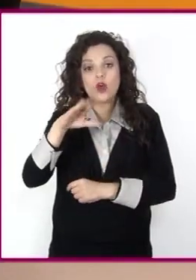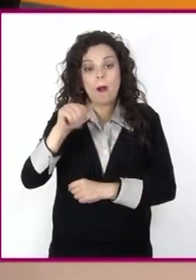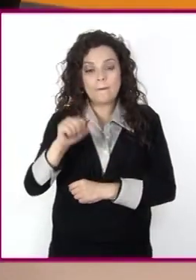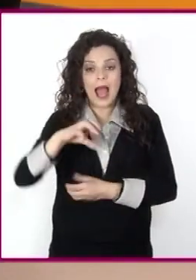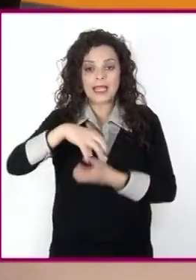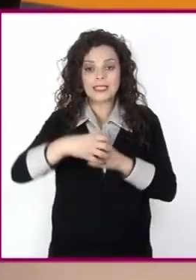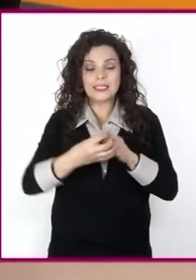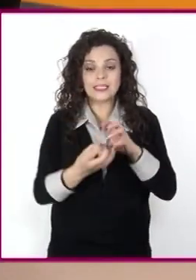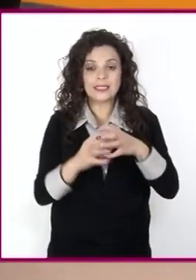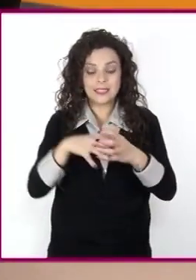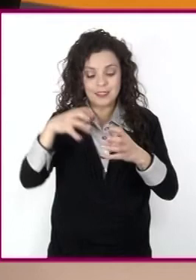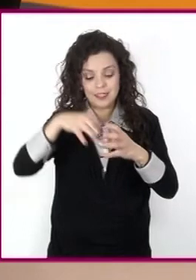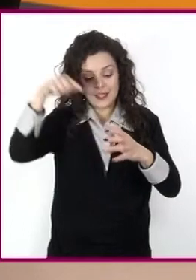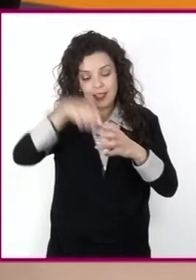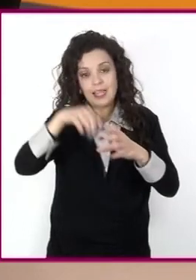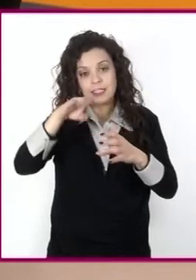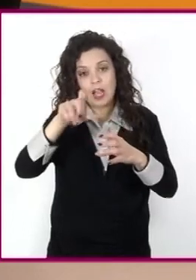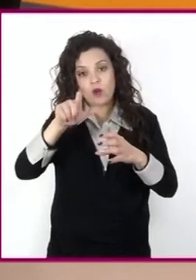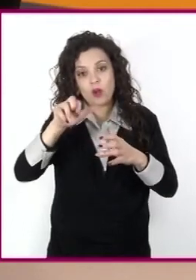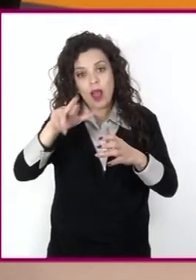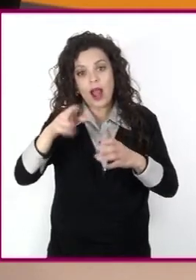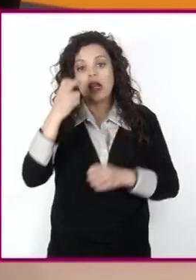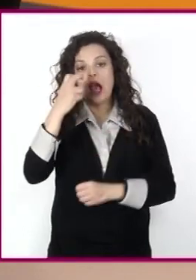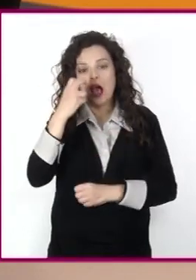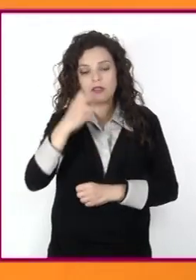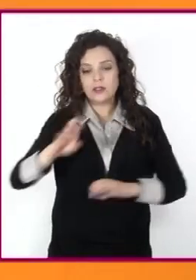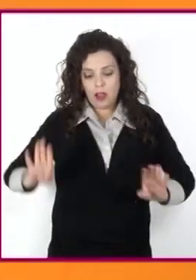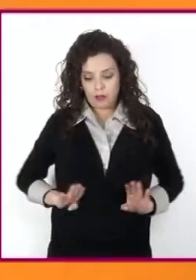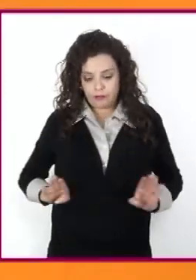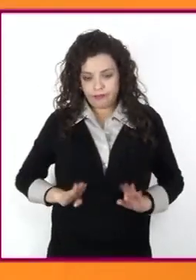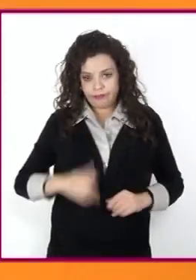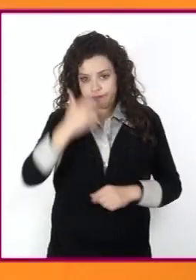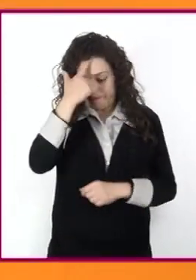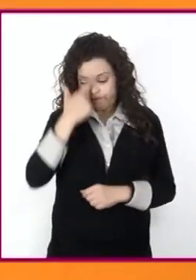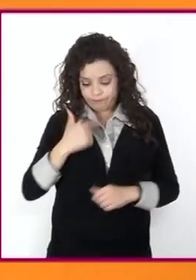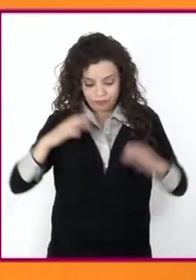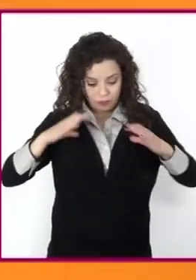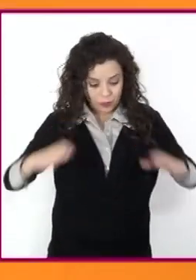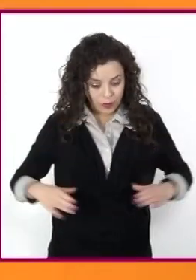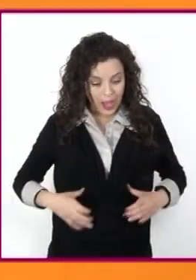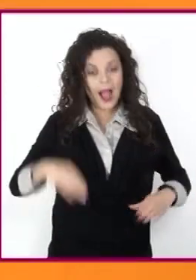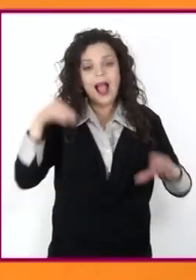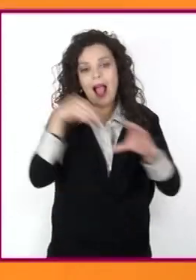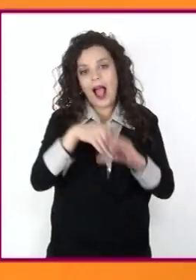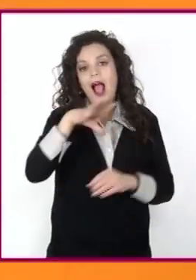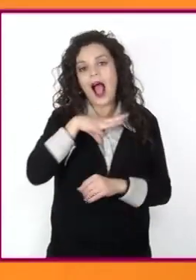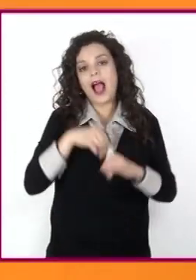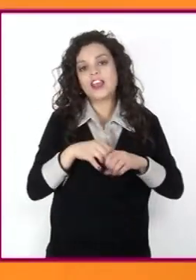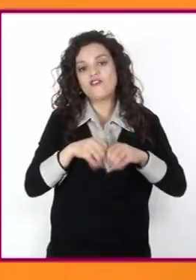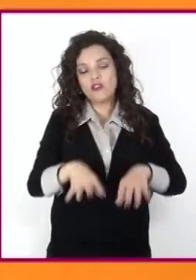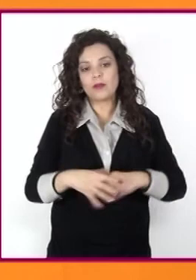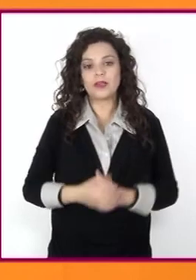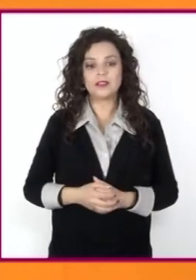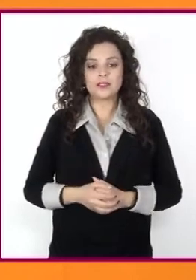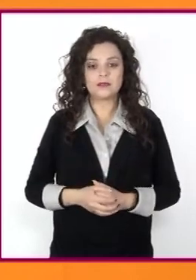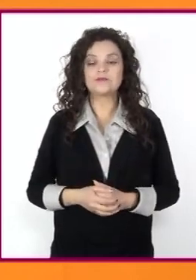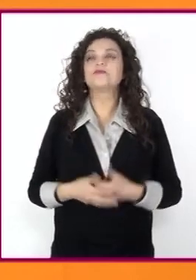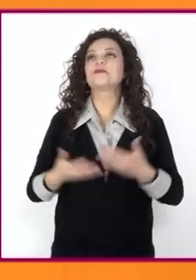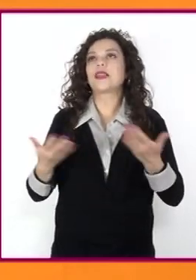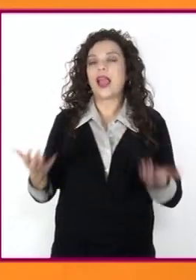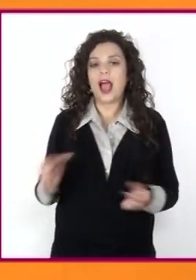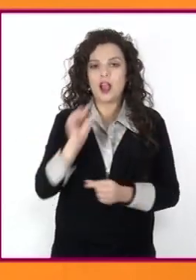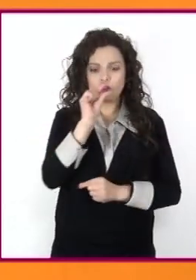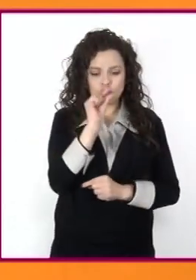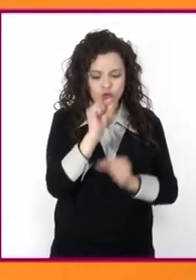células, se definen todas nuestras características. A pesar de ser tan pequeños, nuestros 23 pares